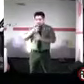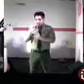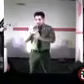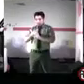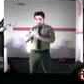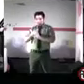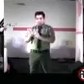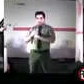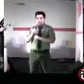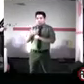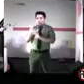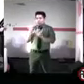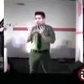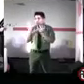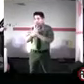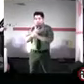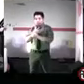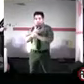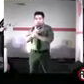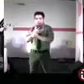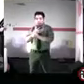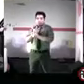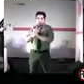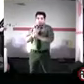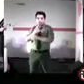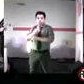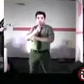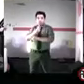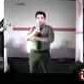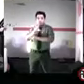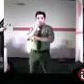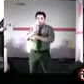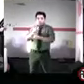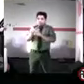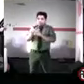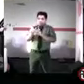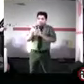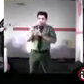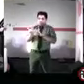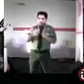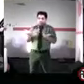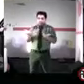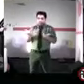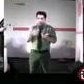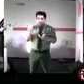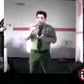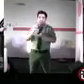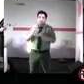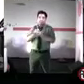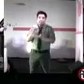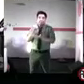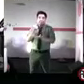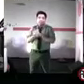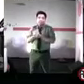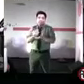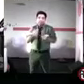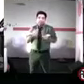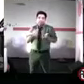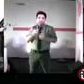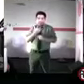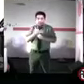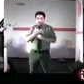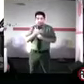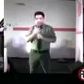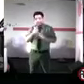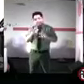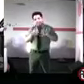asesinaron por confusión con 242 balas. Entonces, así se encuentra Tamaulipas. Ahora tenemos una situación